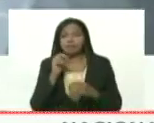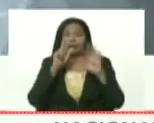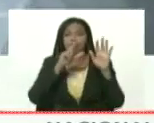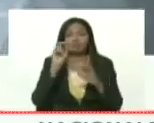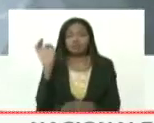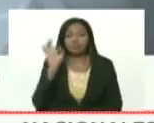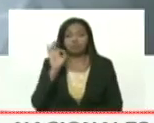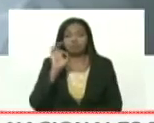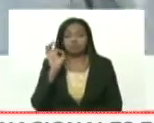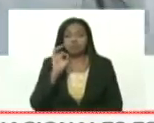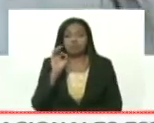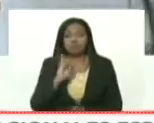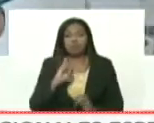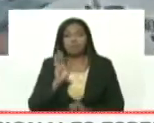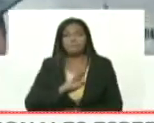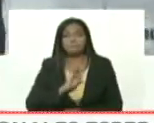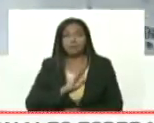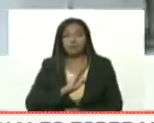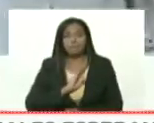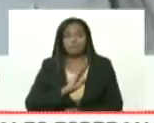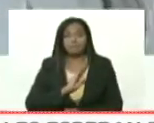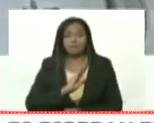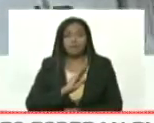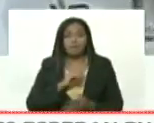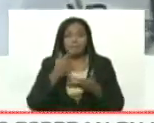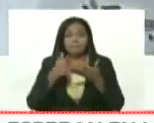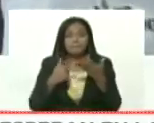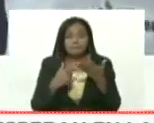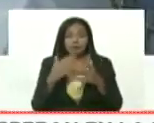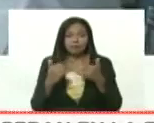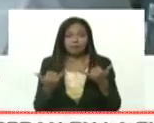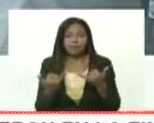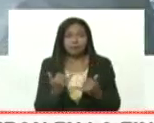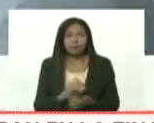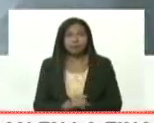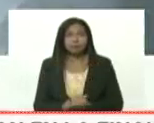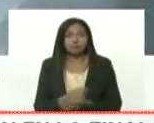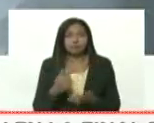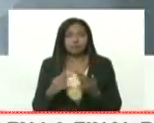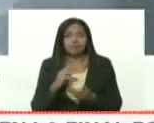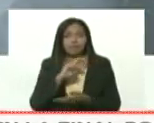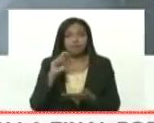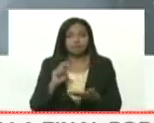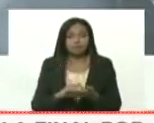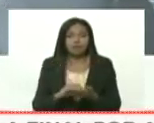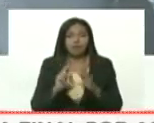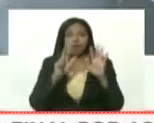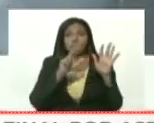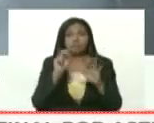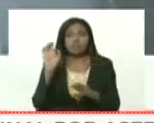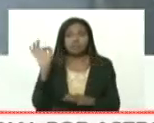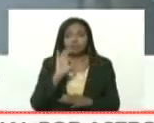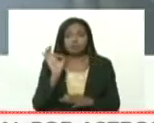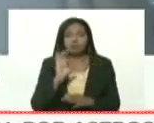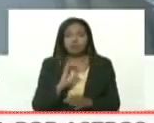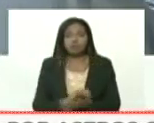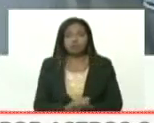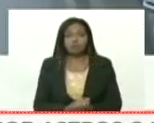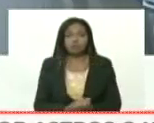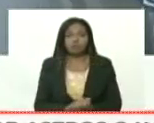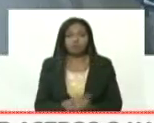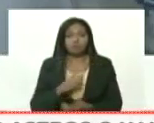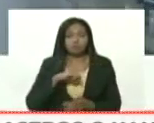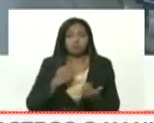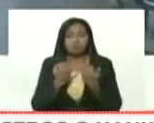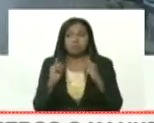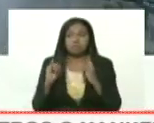80% de su composición con materia nacional. 80%. Y ya estamos... O sea, que nos podemos